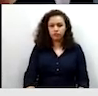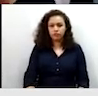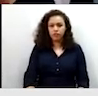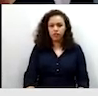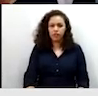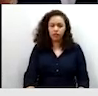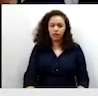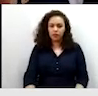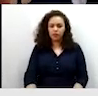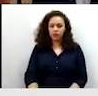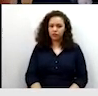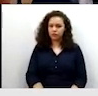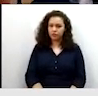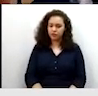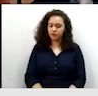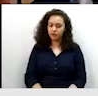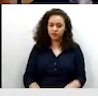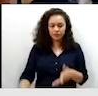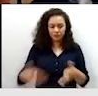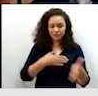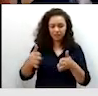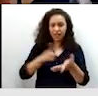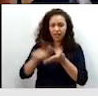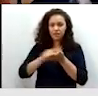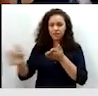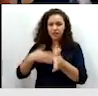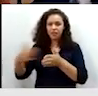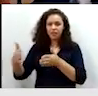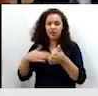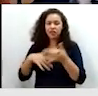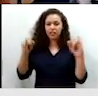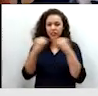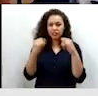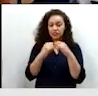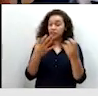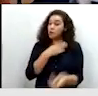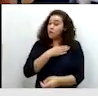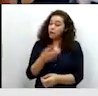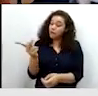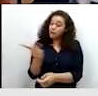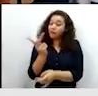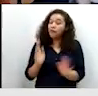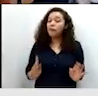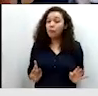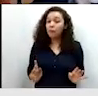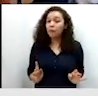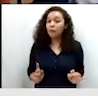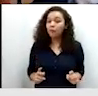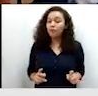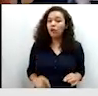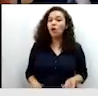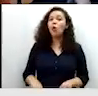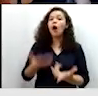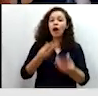Pues la limpieza de la cocina de la institución, muy buena pregunta. Aquí te diría, ¿qué tantas dietas